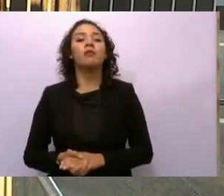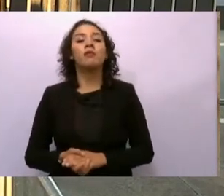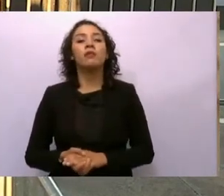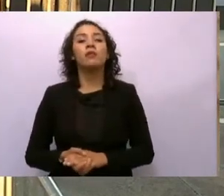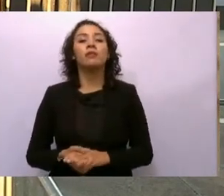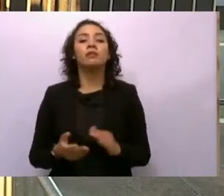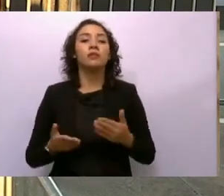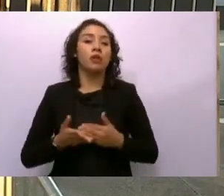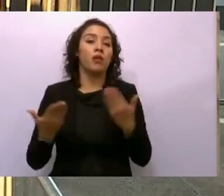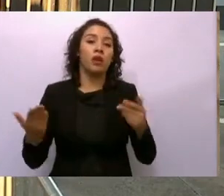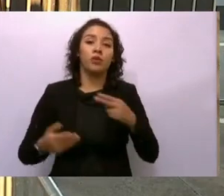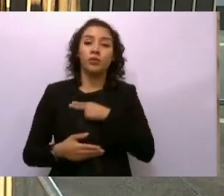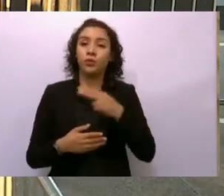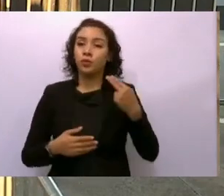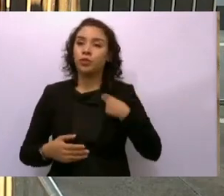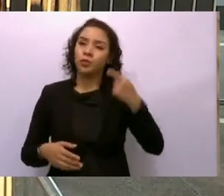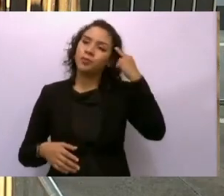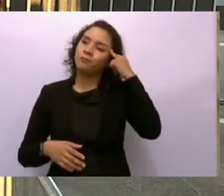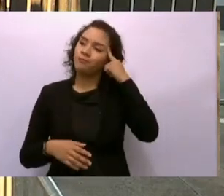Tuvimos que hacer un acuerdo